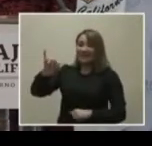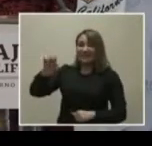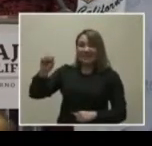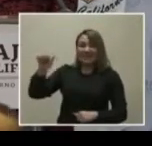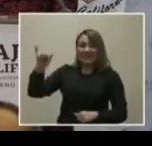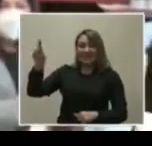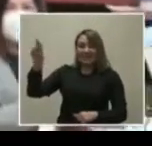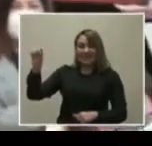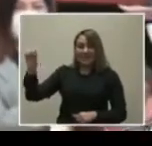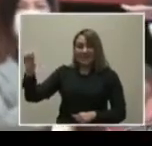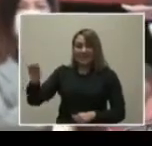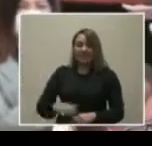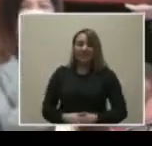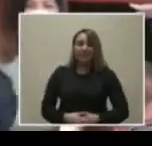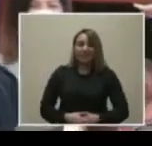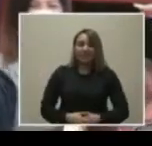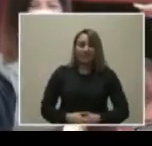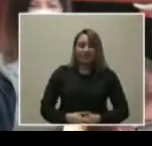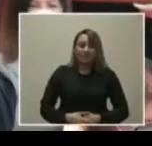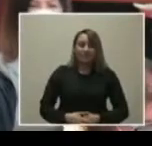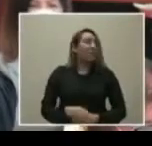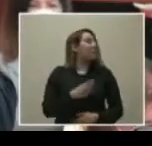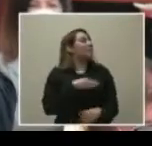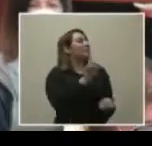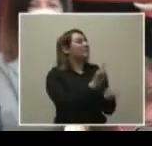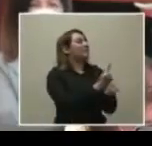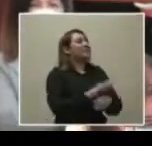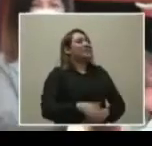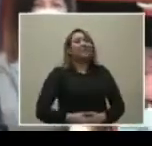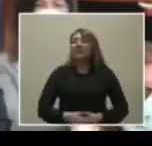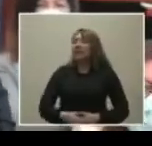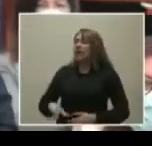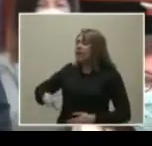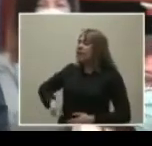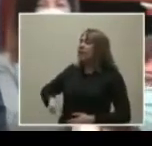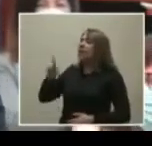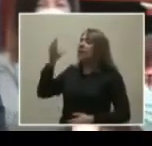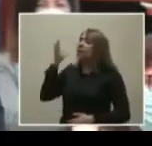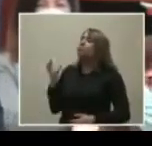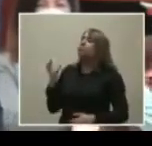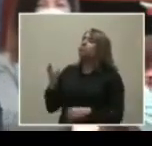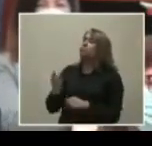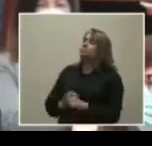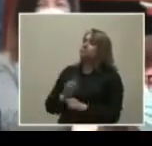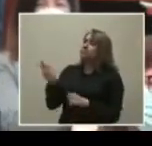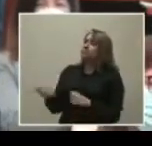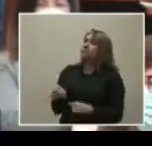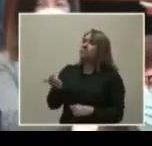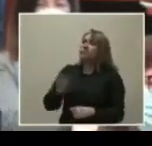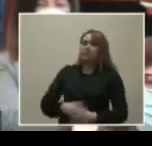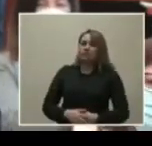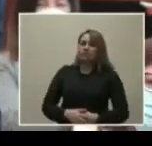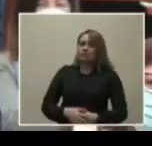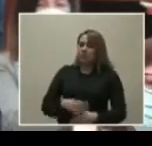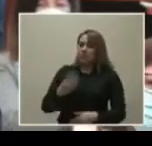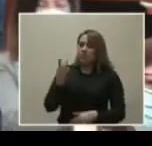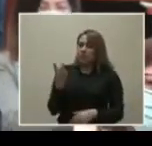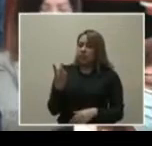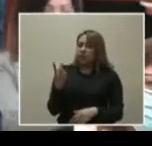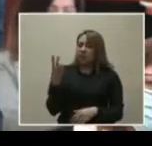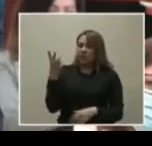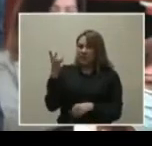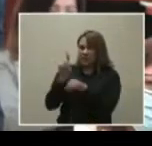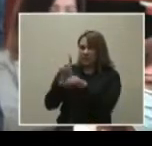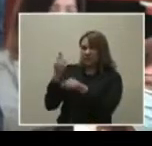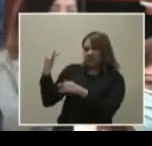Hola, gobernadora, buenos días. Okay. Buenos días, gabinete. Preguntarle, gobernadora, a los 2 o 3 días del homicidio de Margarito